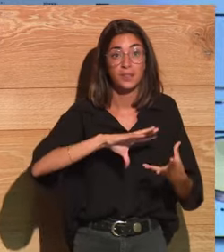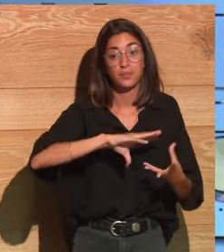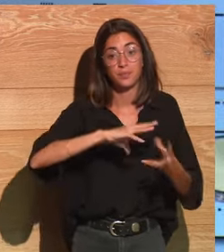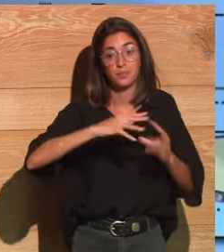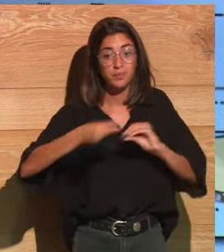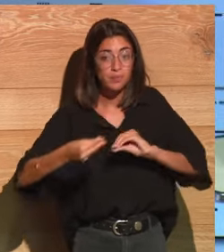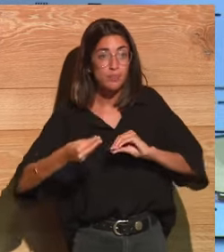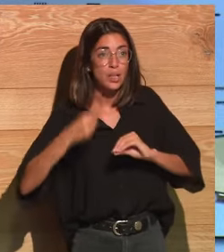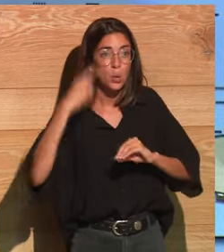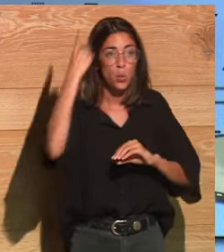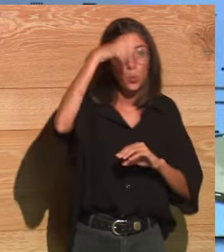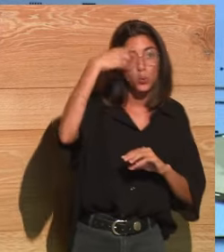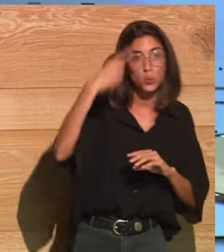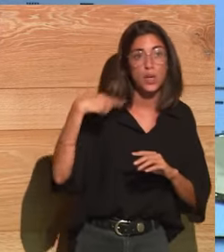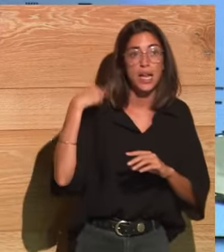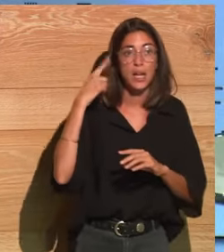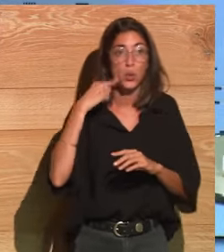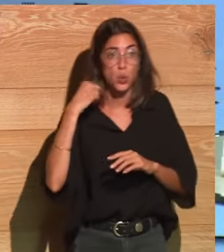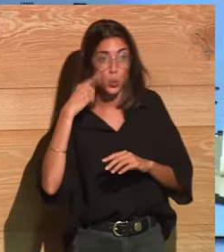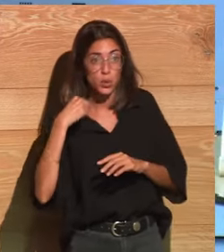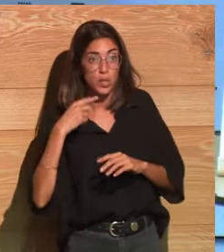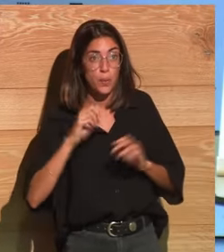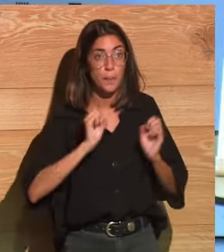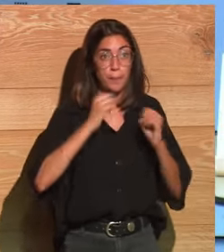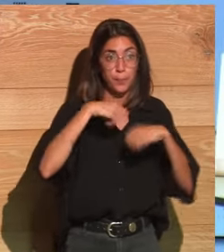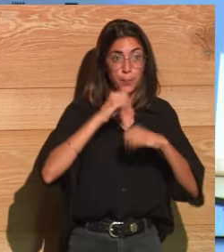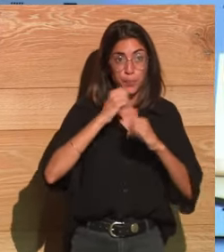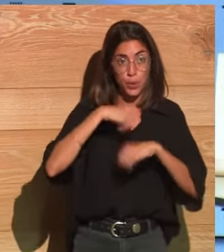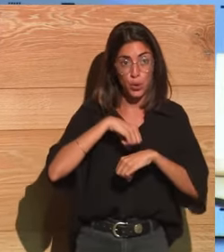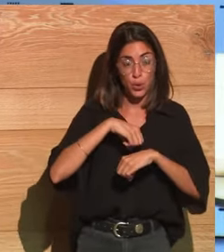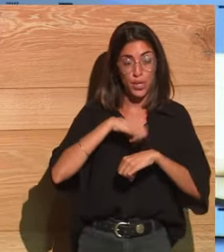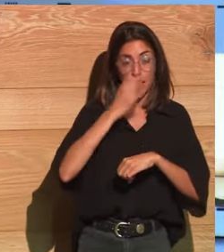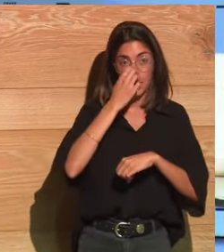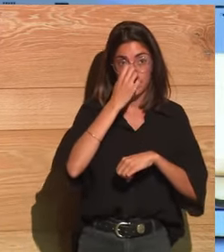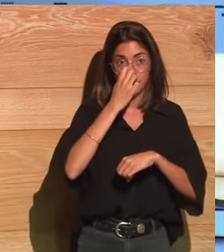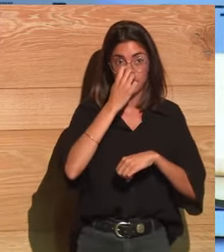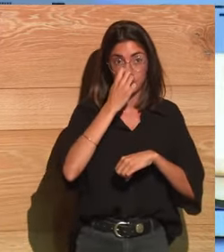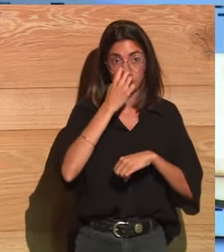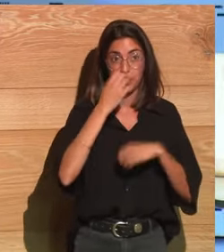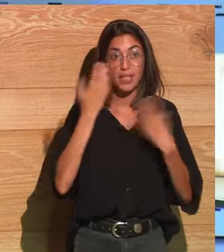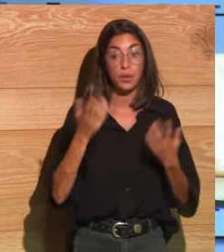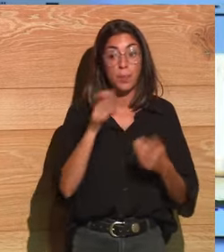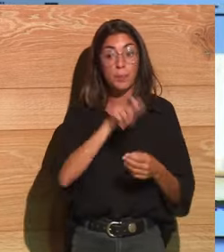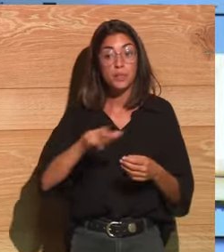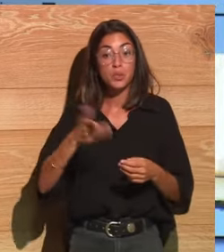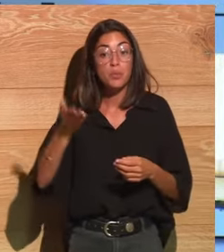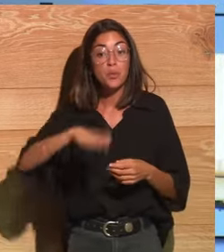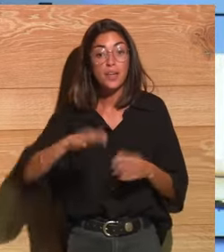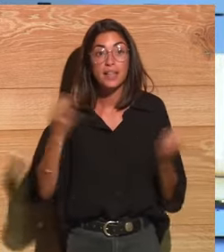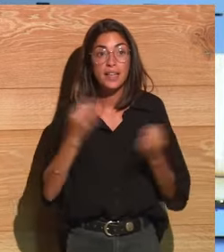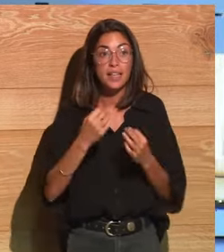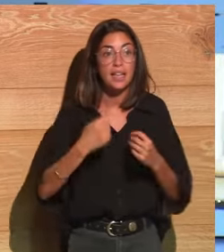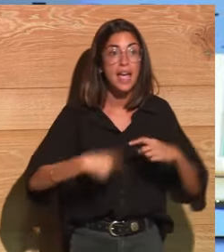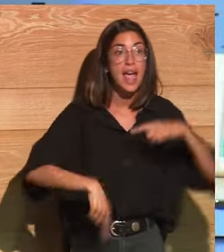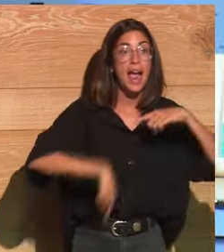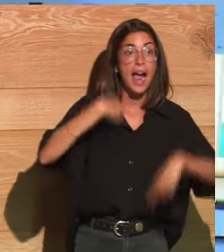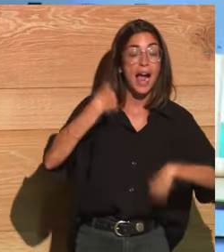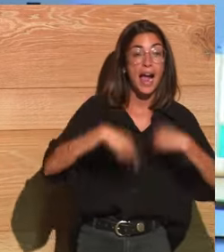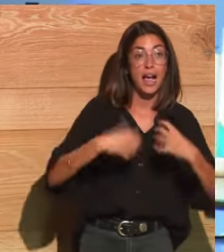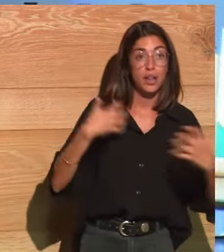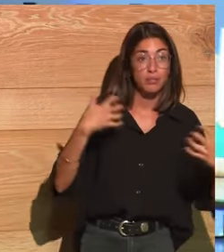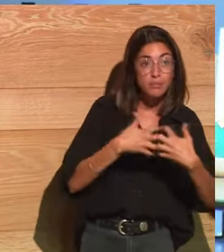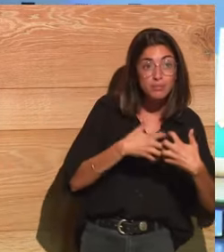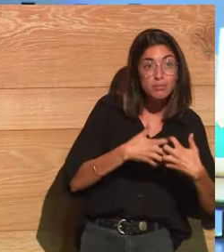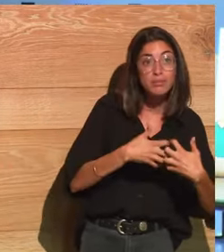nuestra rutina y nuestra biología. ¿De qué muere la gente hoy en día? De cardiopatías